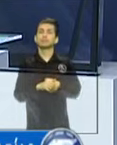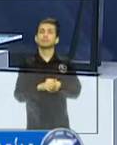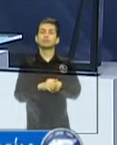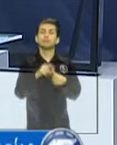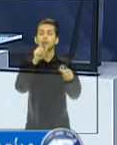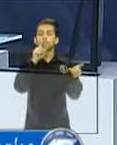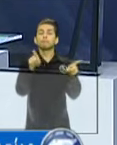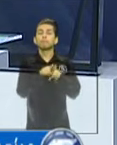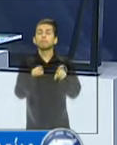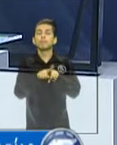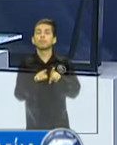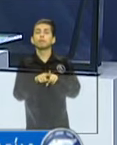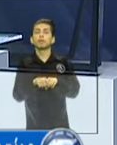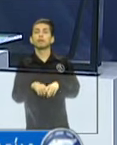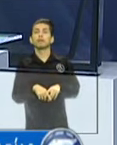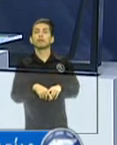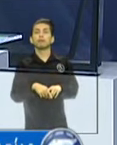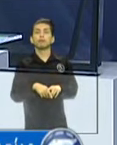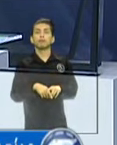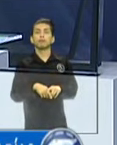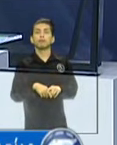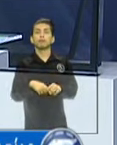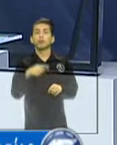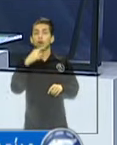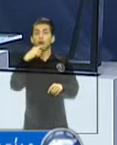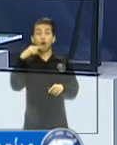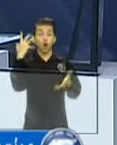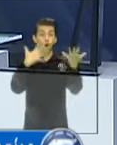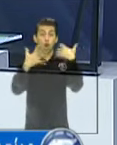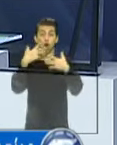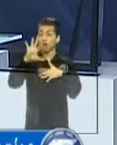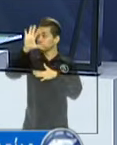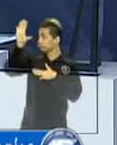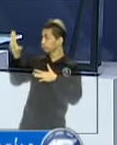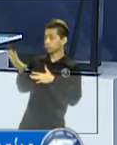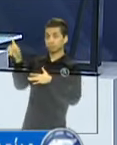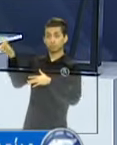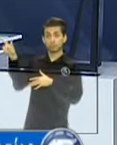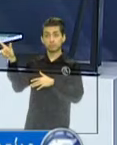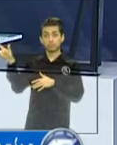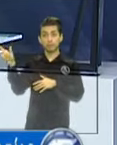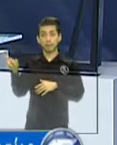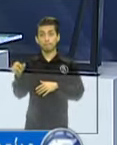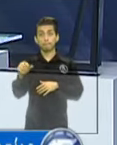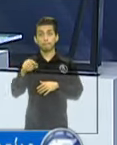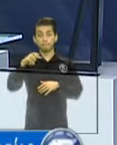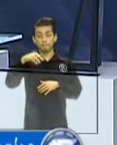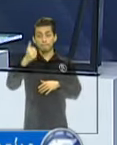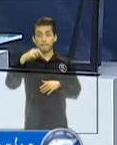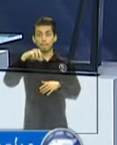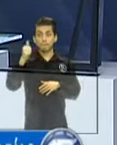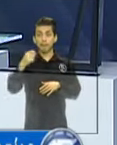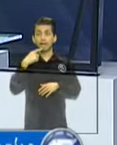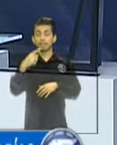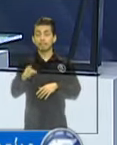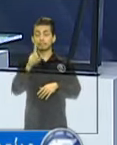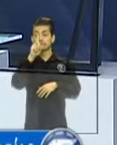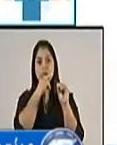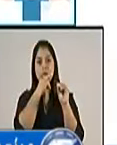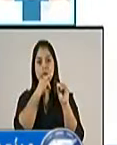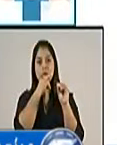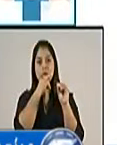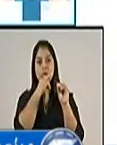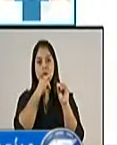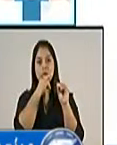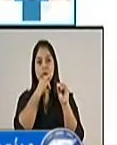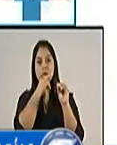pues, dados los colores que han quedado, pues, en 169 en rojo, 100 en anaranjado y